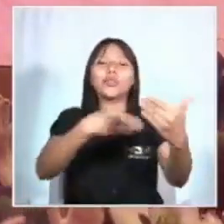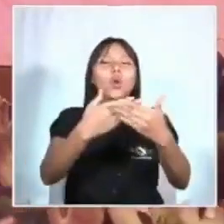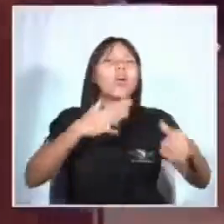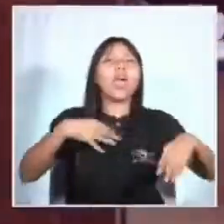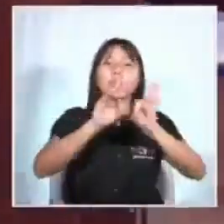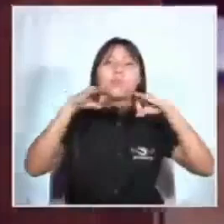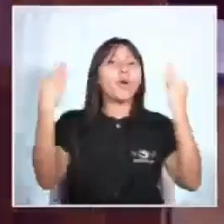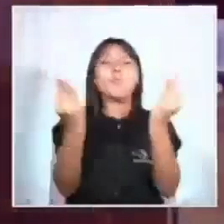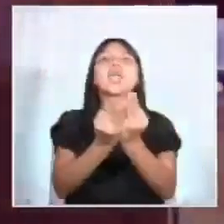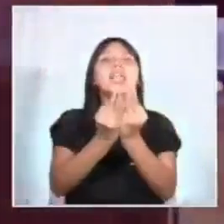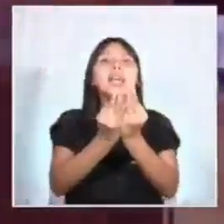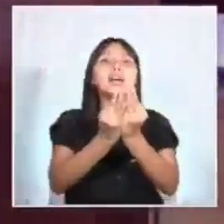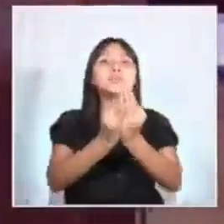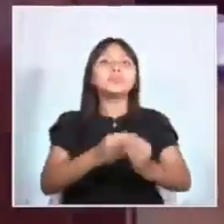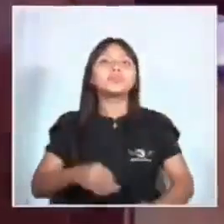Toda mi familia